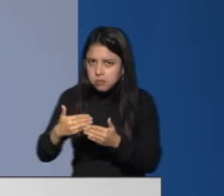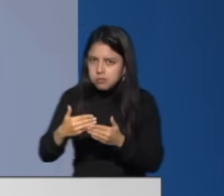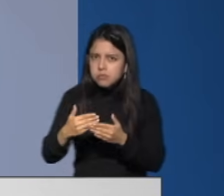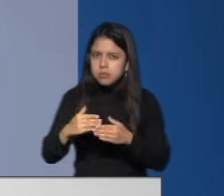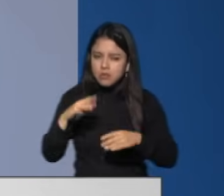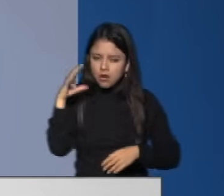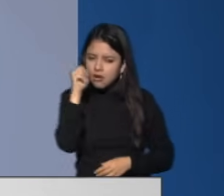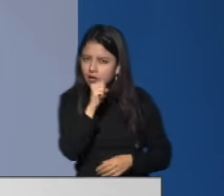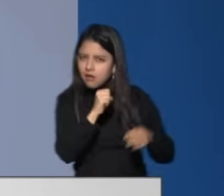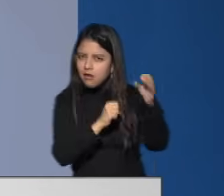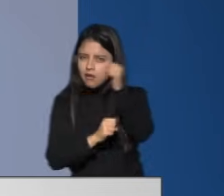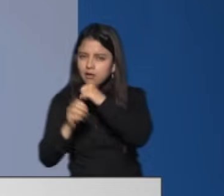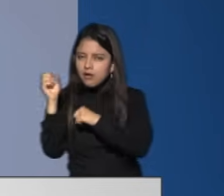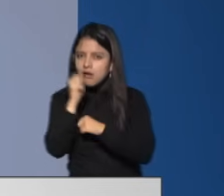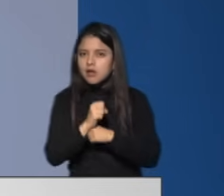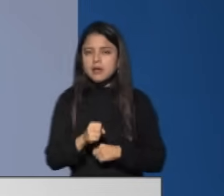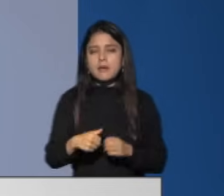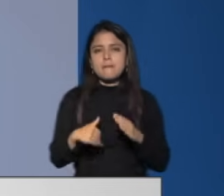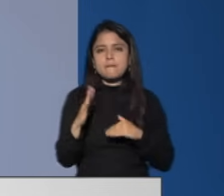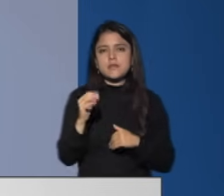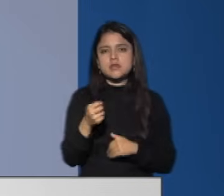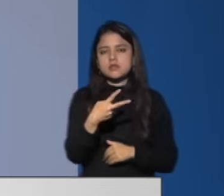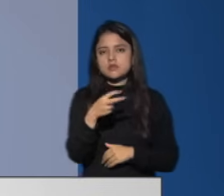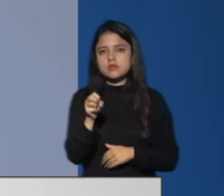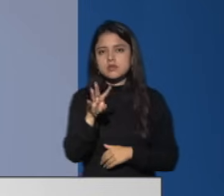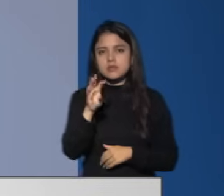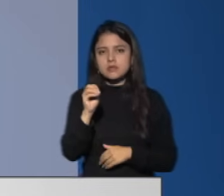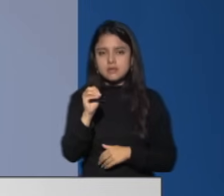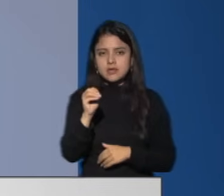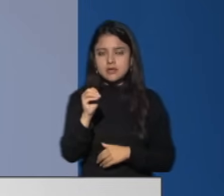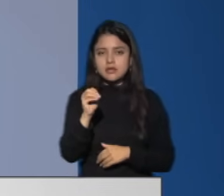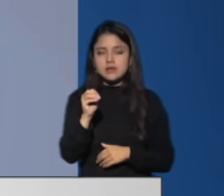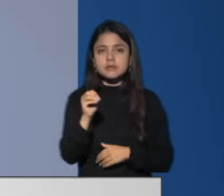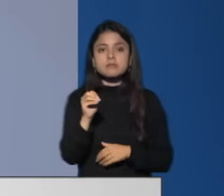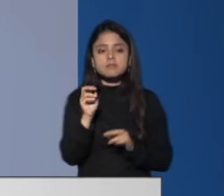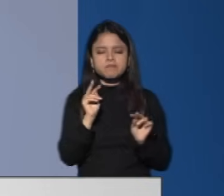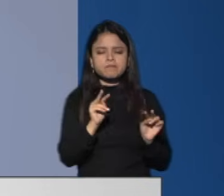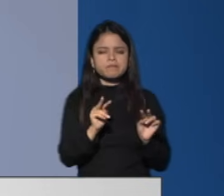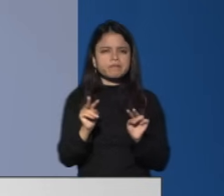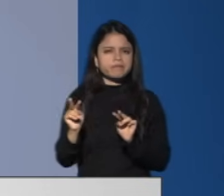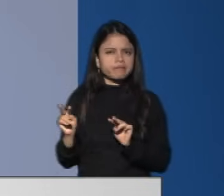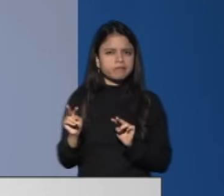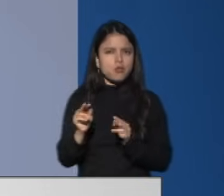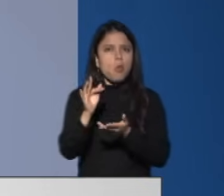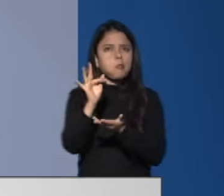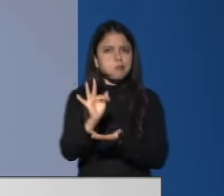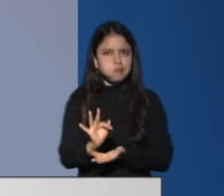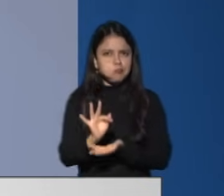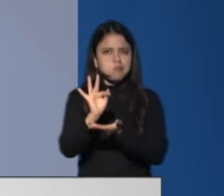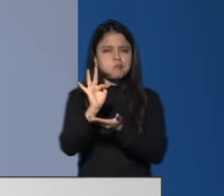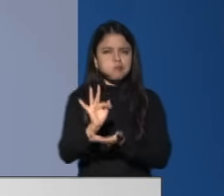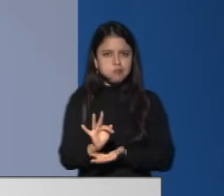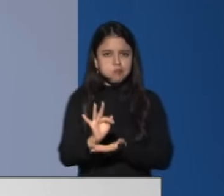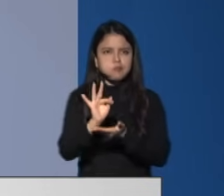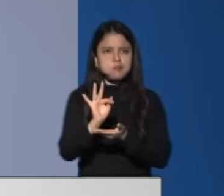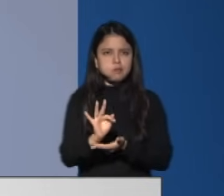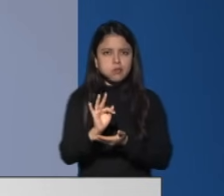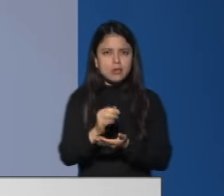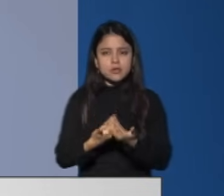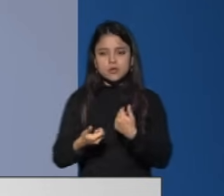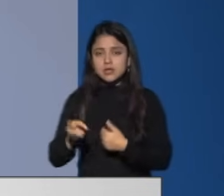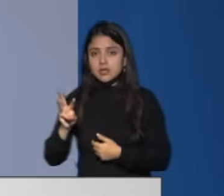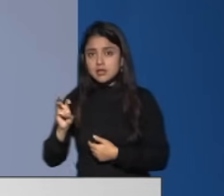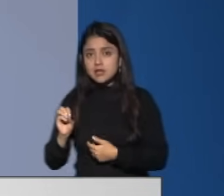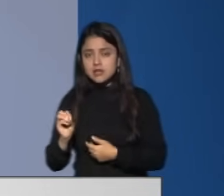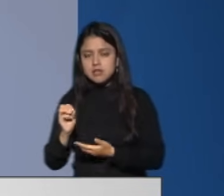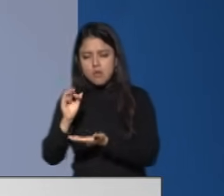la incautación de más de 292 toneladas de clorhidrato de cocaína, de las cuales 13,3 toneladas han sido incautadas